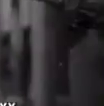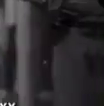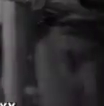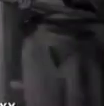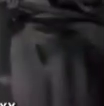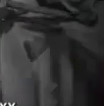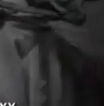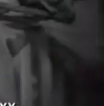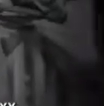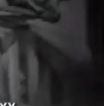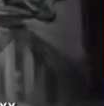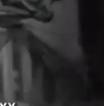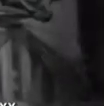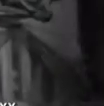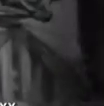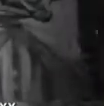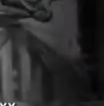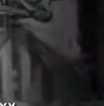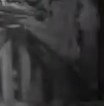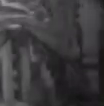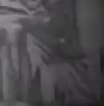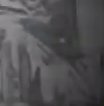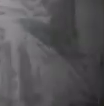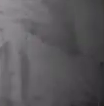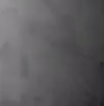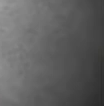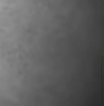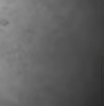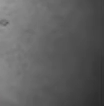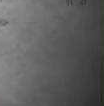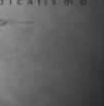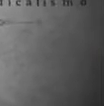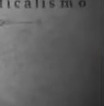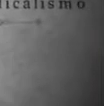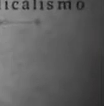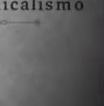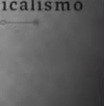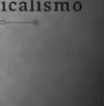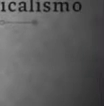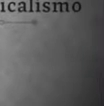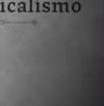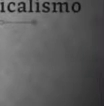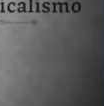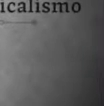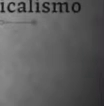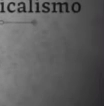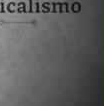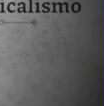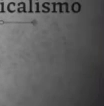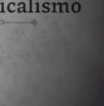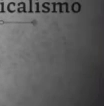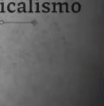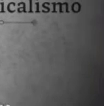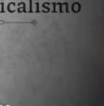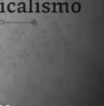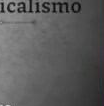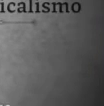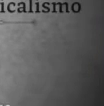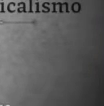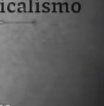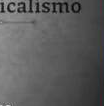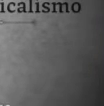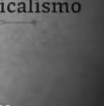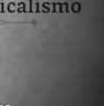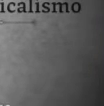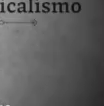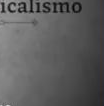del siglo XIX e inicios del siglo XX fue nutrida por las corrientes mutualistas y anarcosindicalistas recogidas